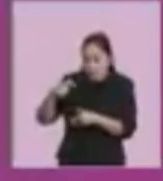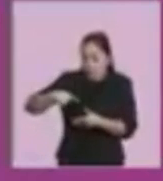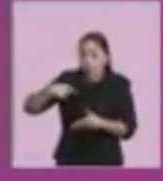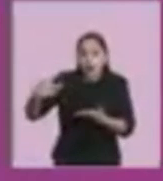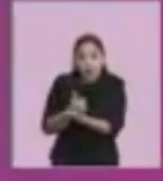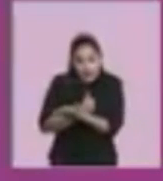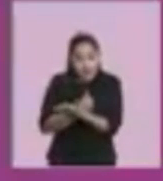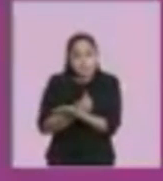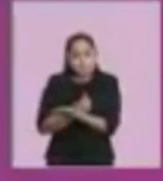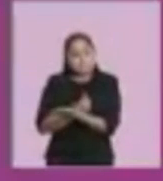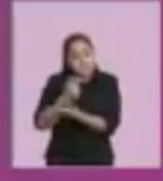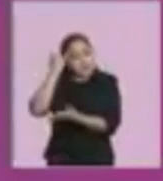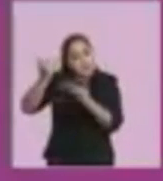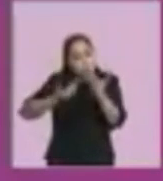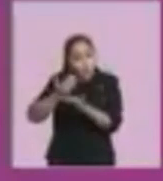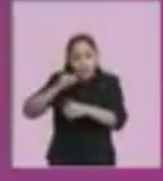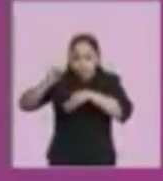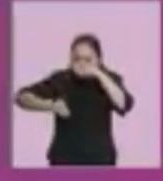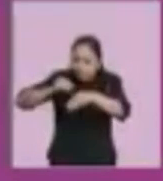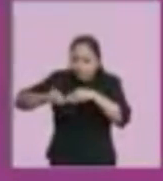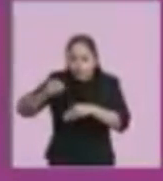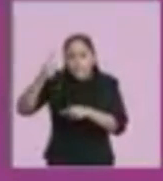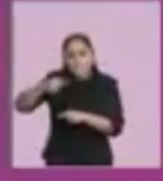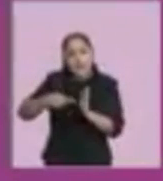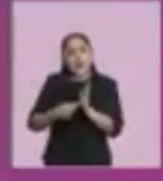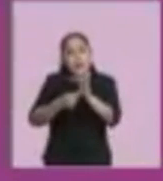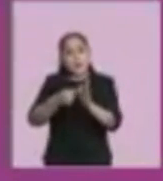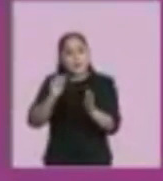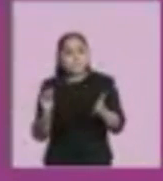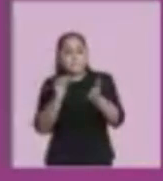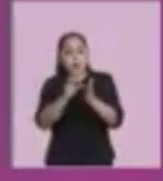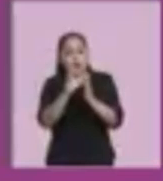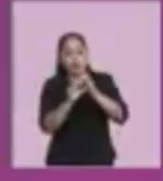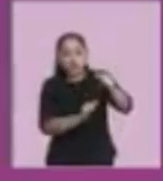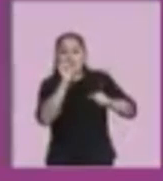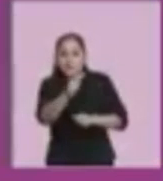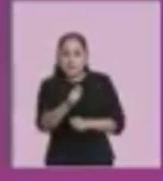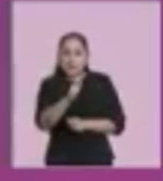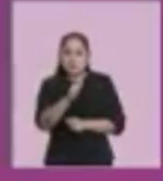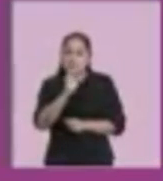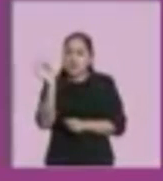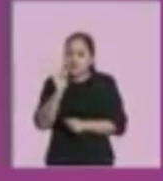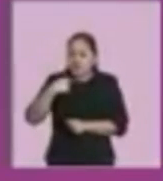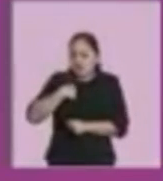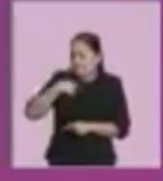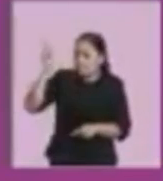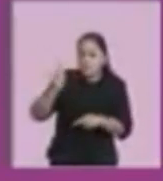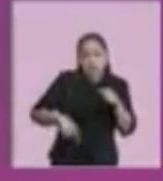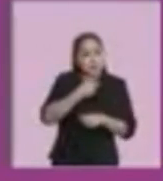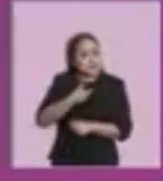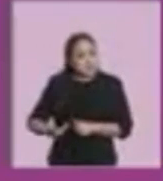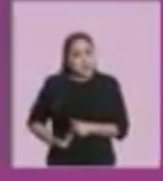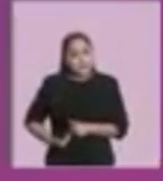la presidencia, para que se permita la revocación del mandato. Imaginen cuánto nos